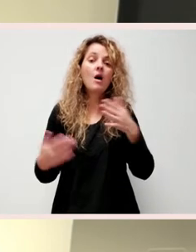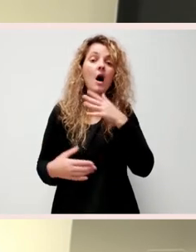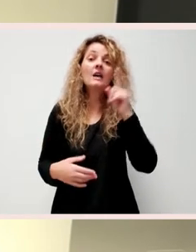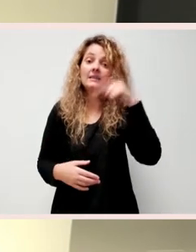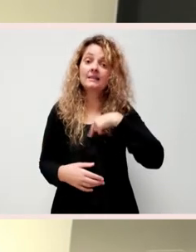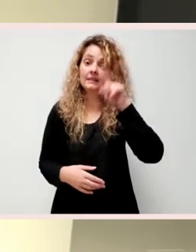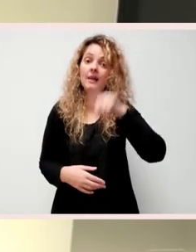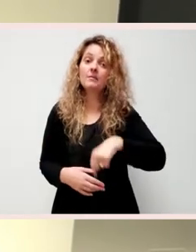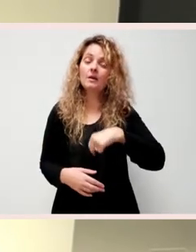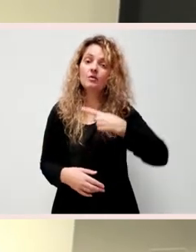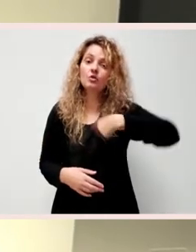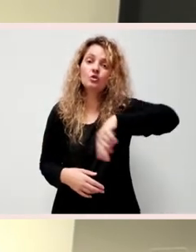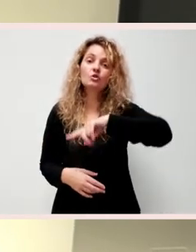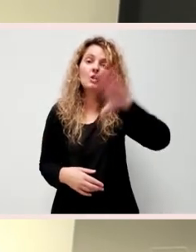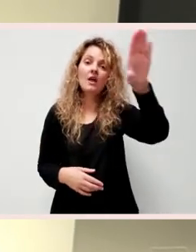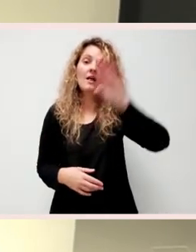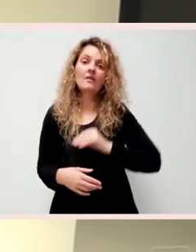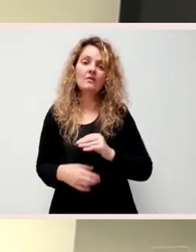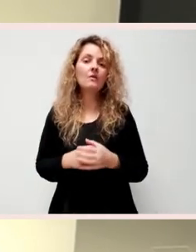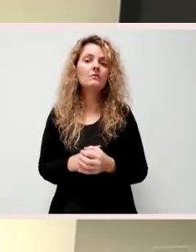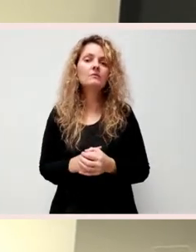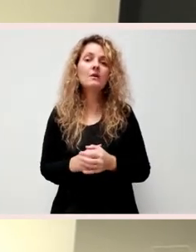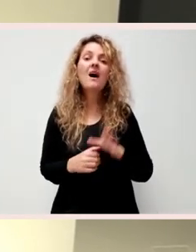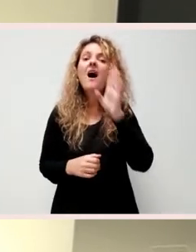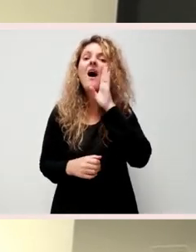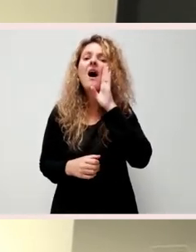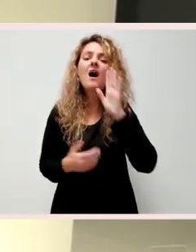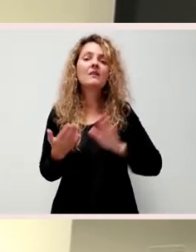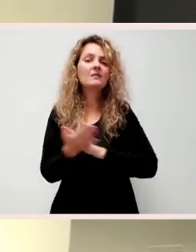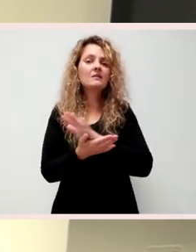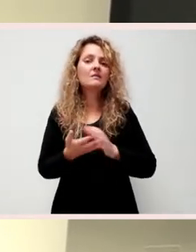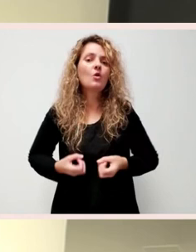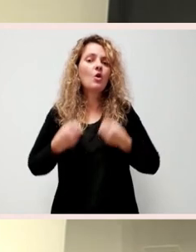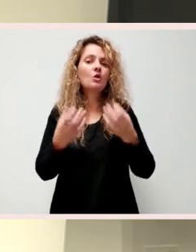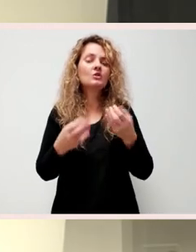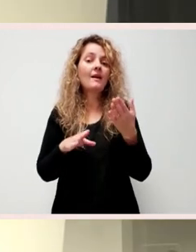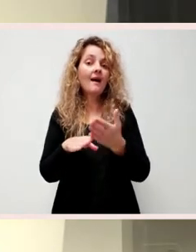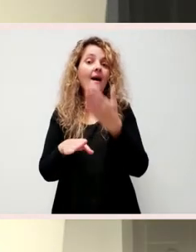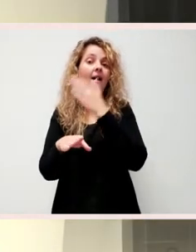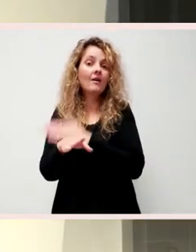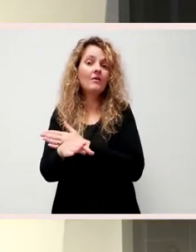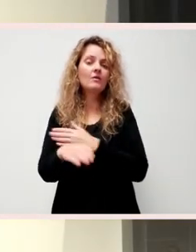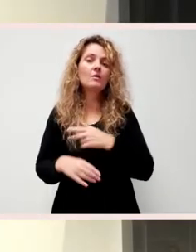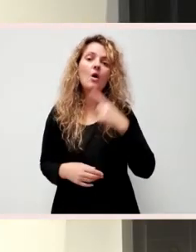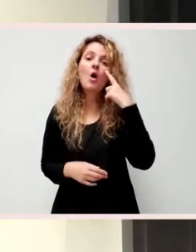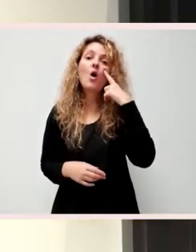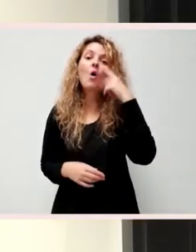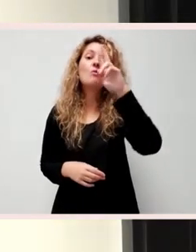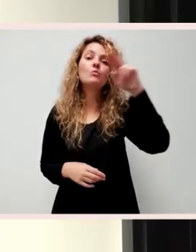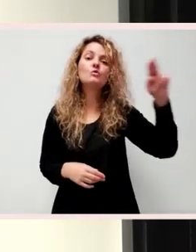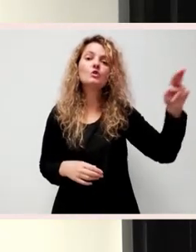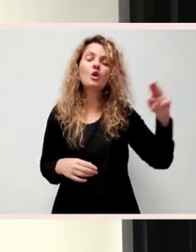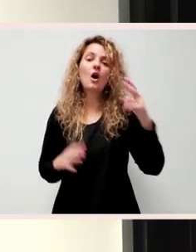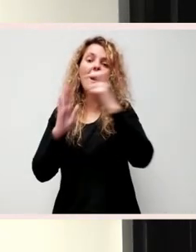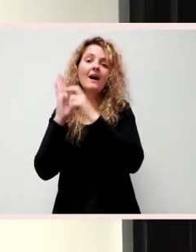intentando interpretarnos. É dicir, outros dos bendos que os falei antes, por exemplo, os que alberga o Museo Arqueolóxico